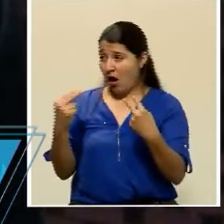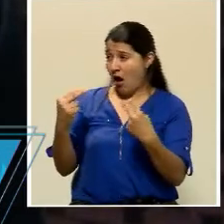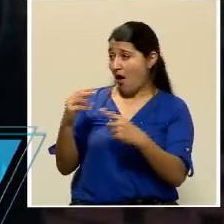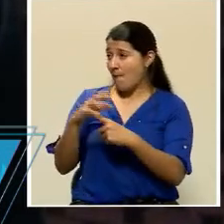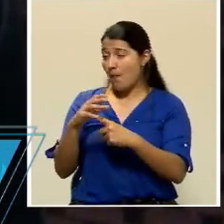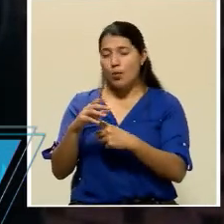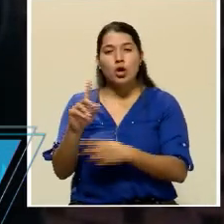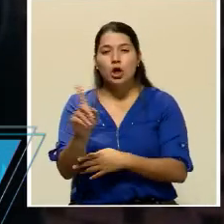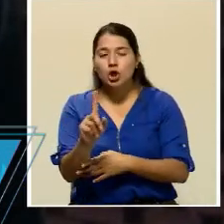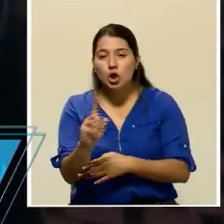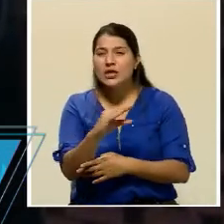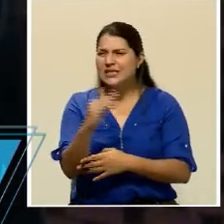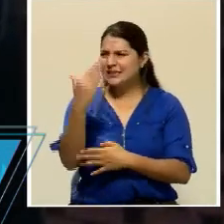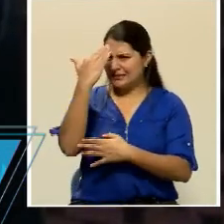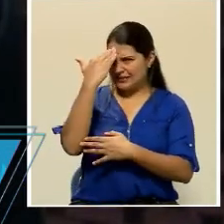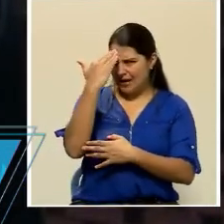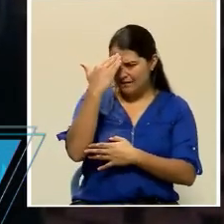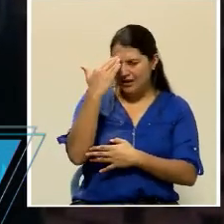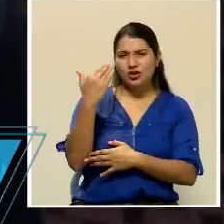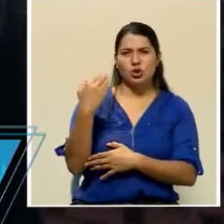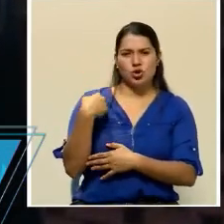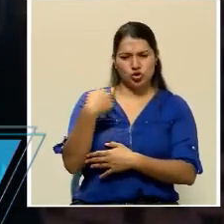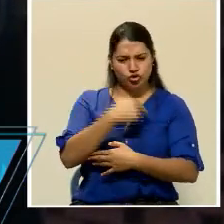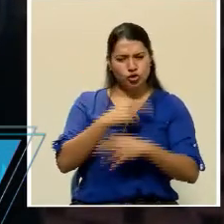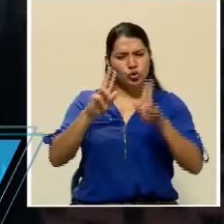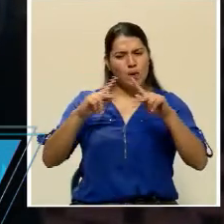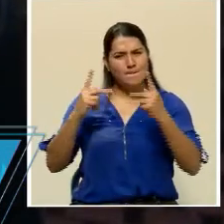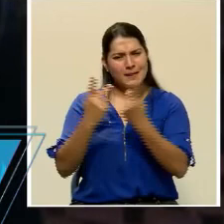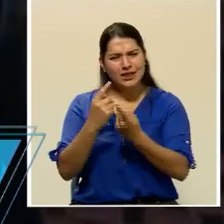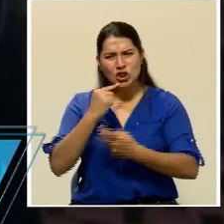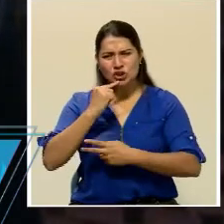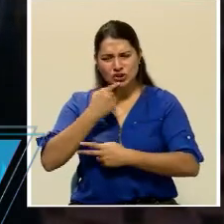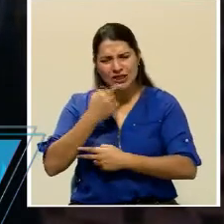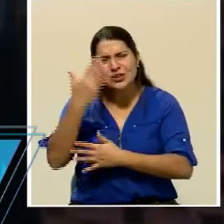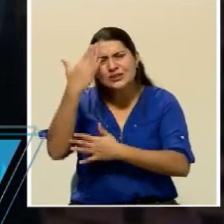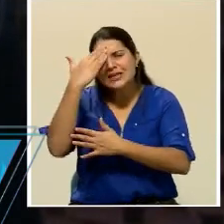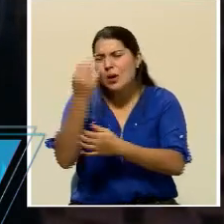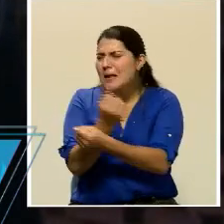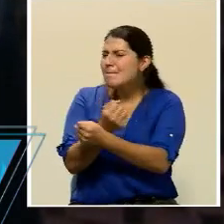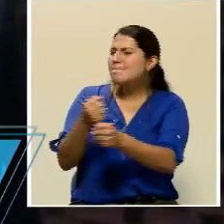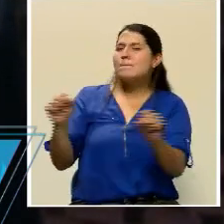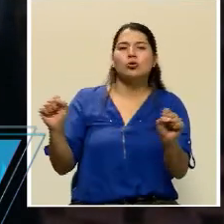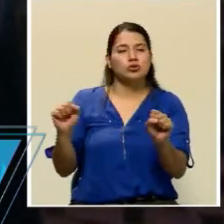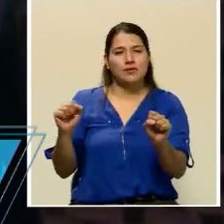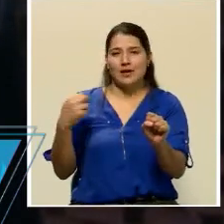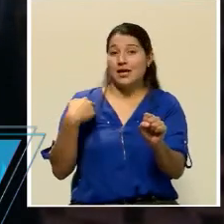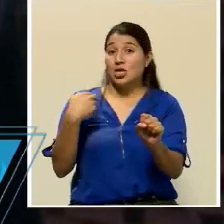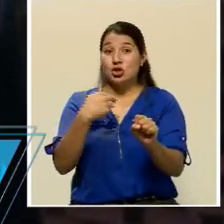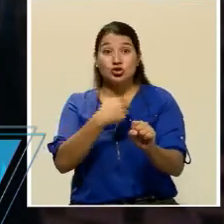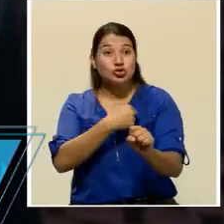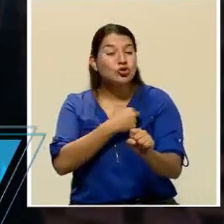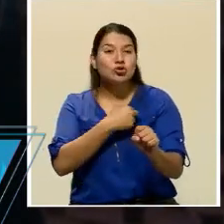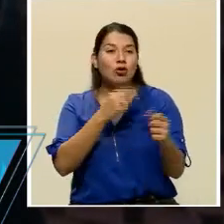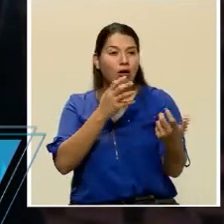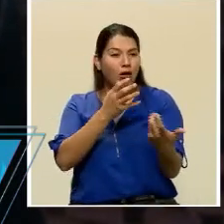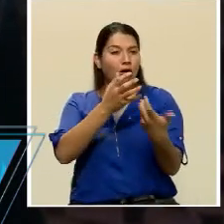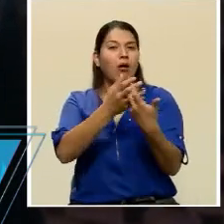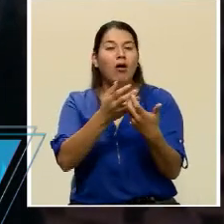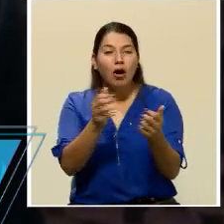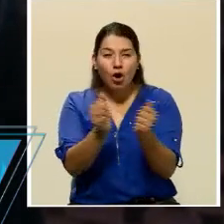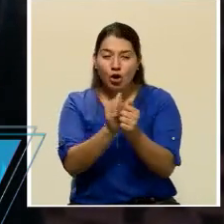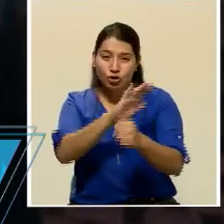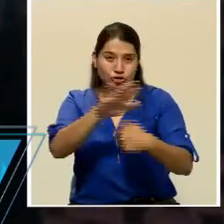partido político histórico y serio que es imposible quedarle bien a todos los grupos de presión. Habrá que